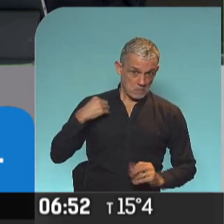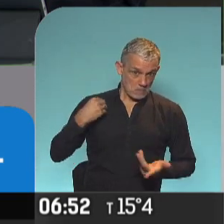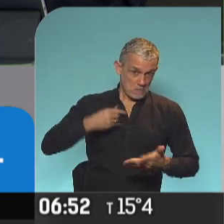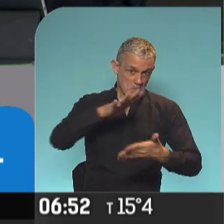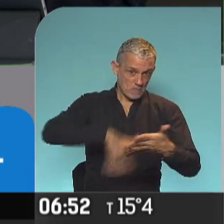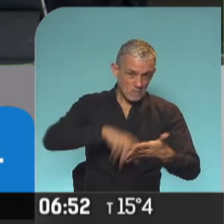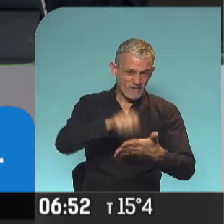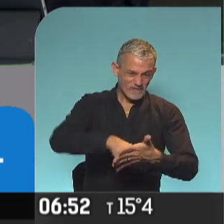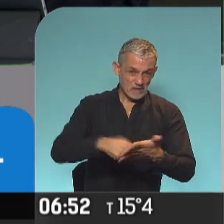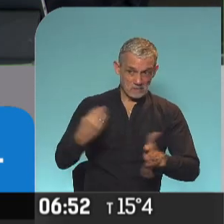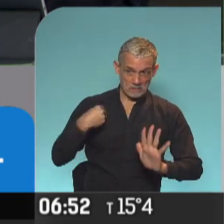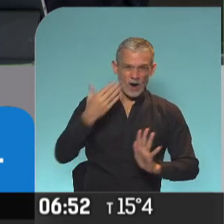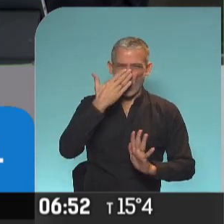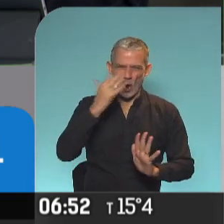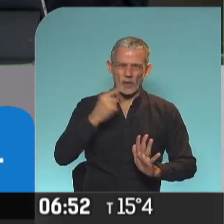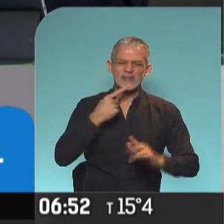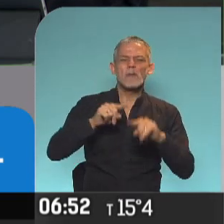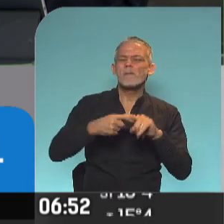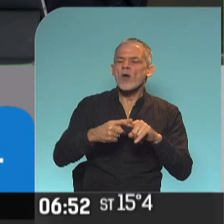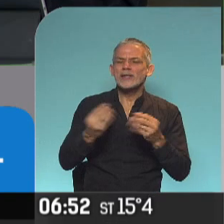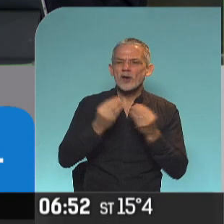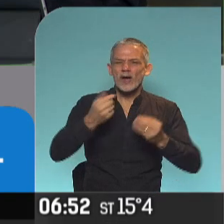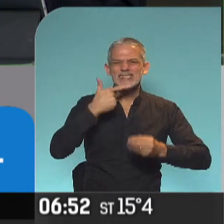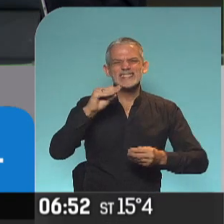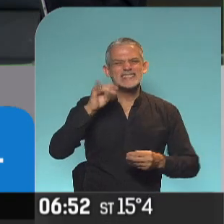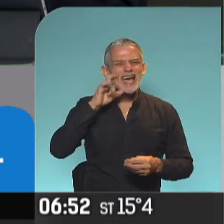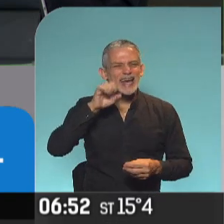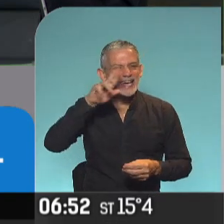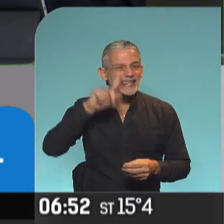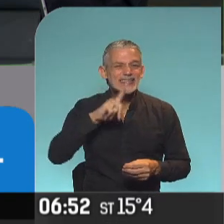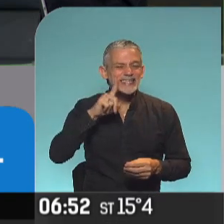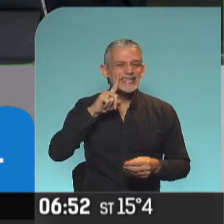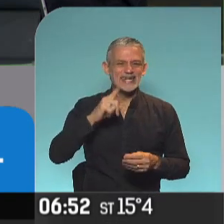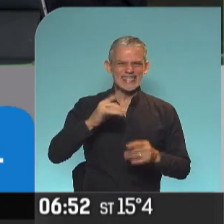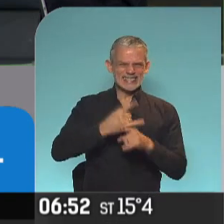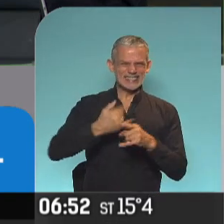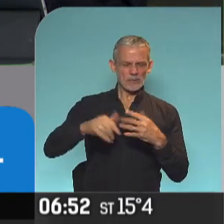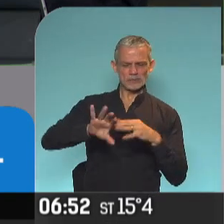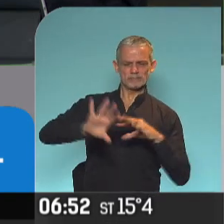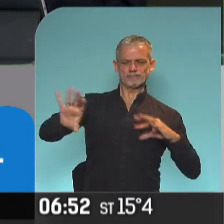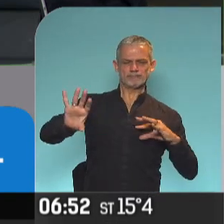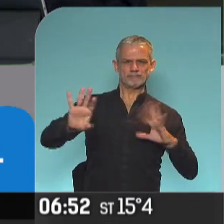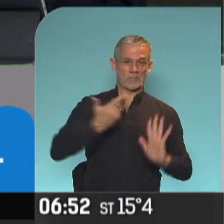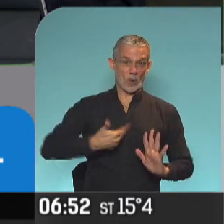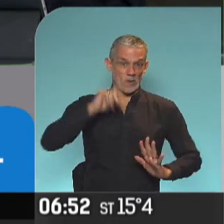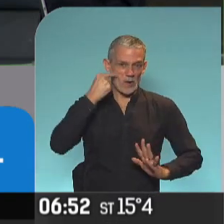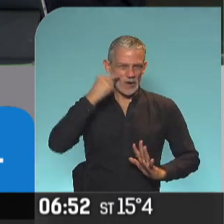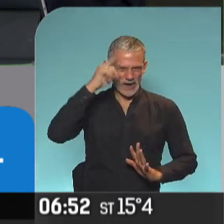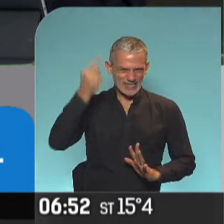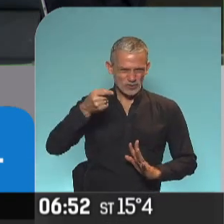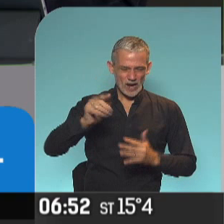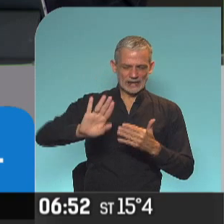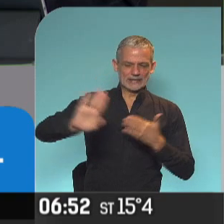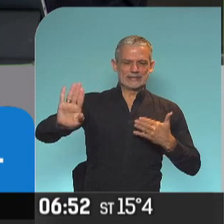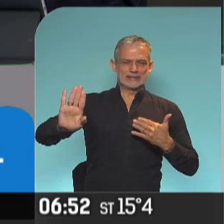documento. El tema político es que en realidad Schiaretti siempre toma ciertas distancias de algunas medidas que se toman en este sentido,